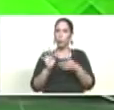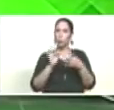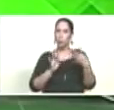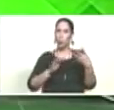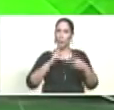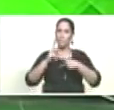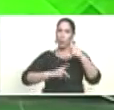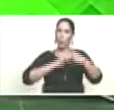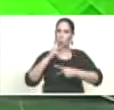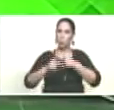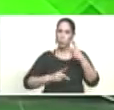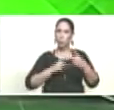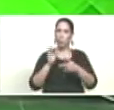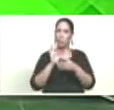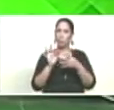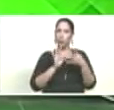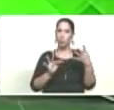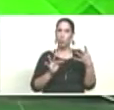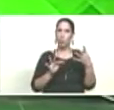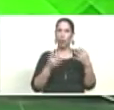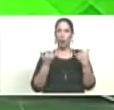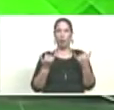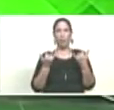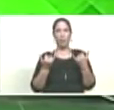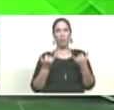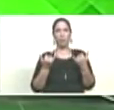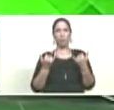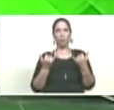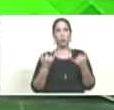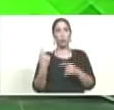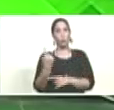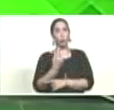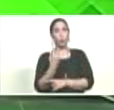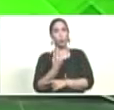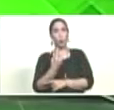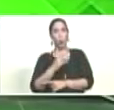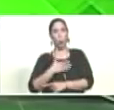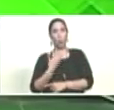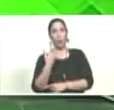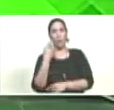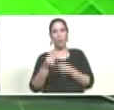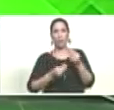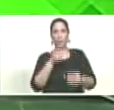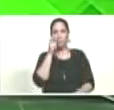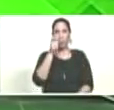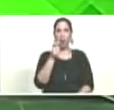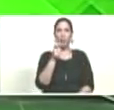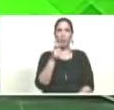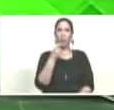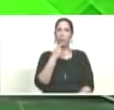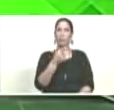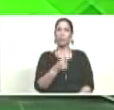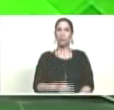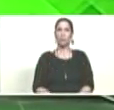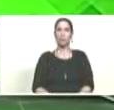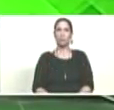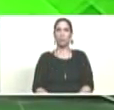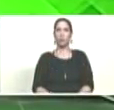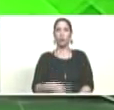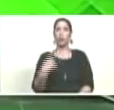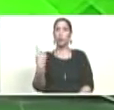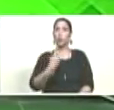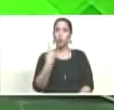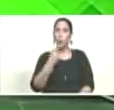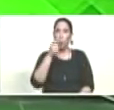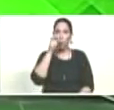manera milimétrica. Ahora, eso solo lo puede hacer el pueblo. Cuando nosotros decimos la consigna, solo el pueblo